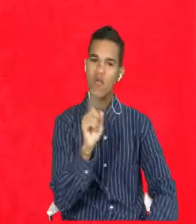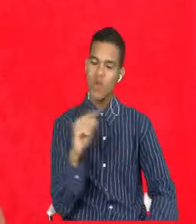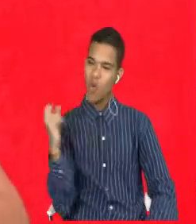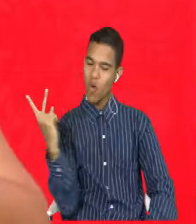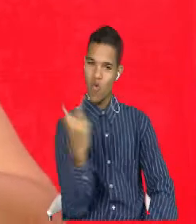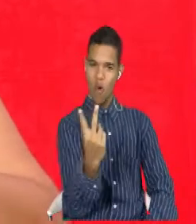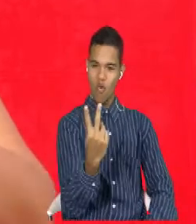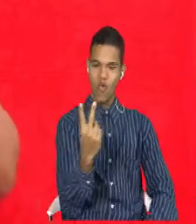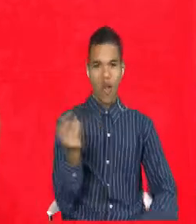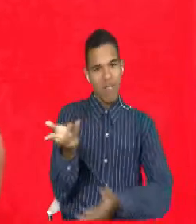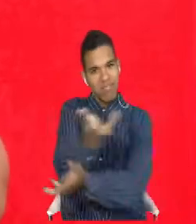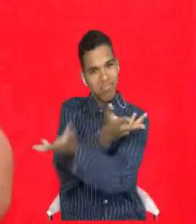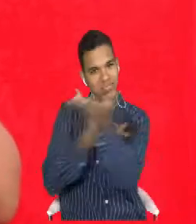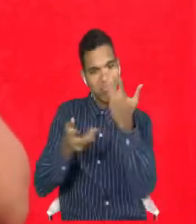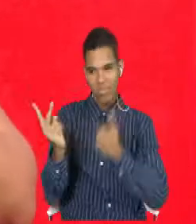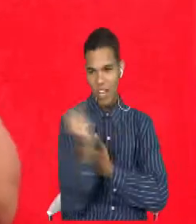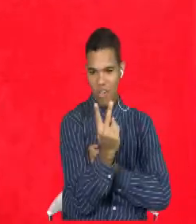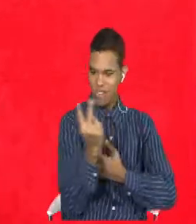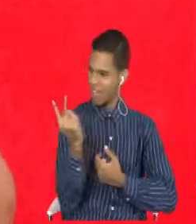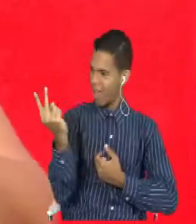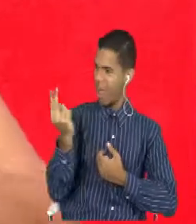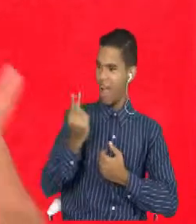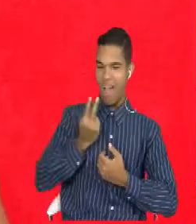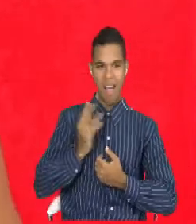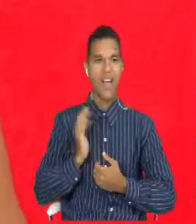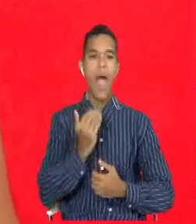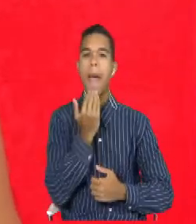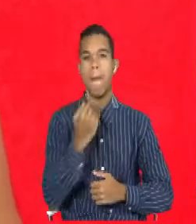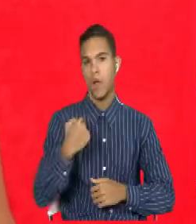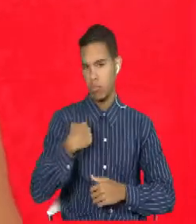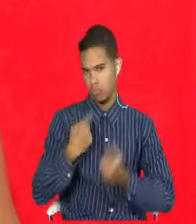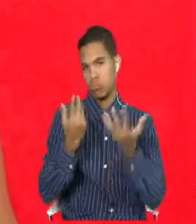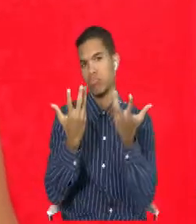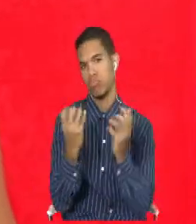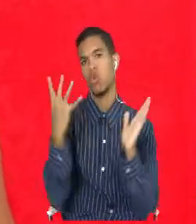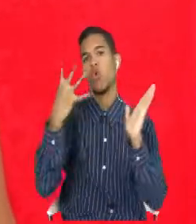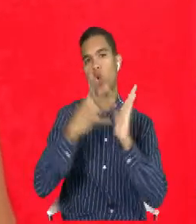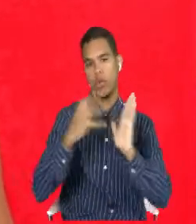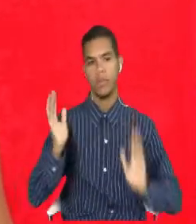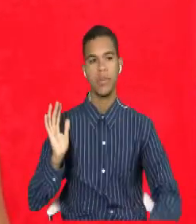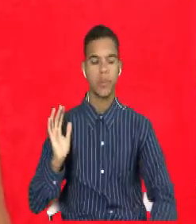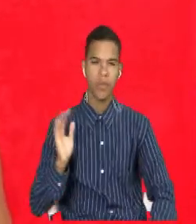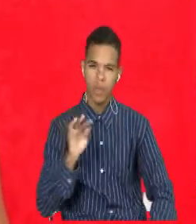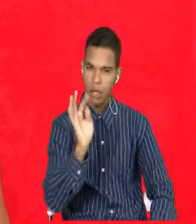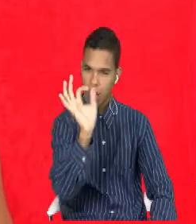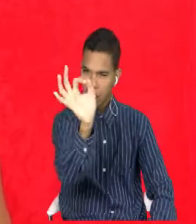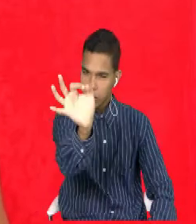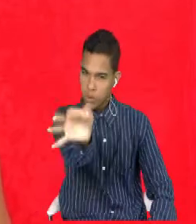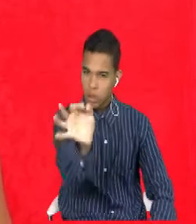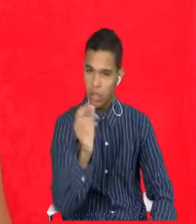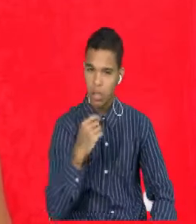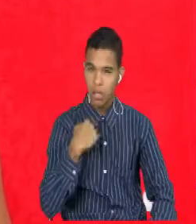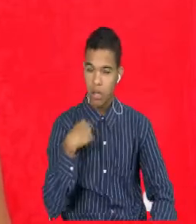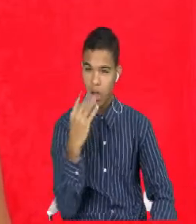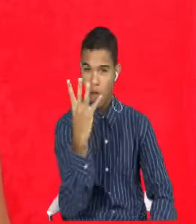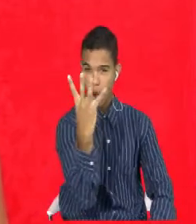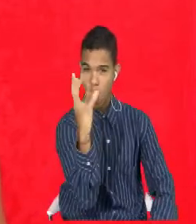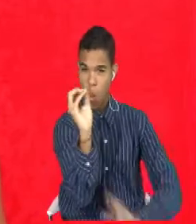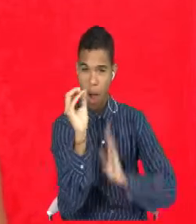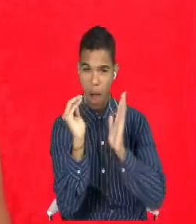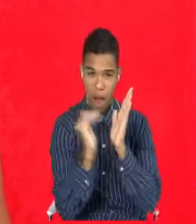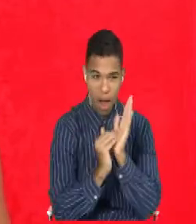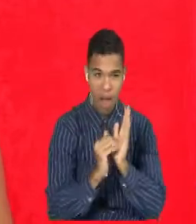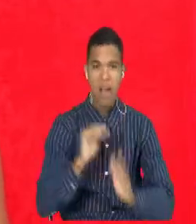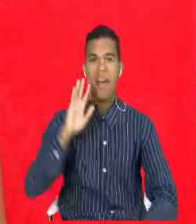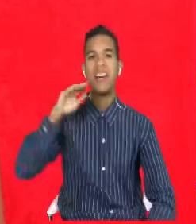ya sabemos, yo, por ejemplo, me voy por el de 4,000 pesos, pero Ángela, mire, yo le aseguro que ese que va por el de 40,000 pesos, luego vuelve por